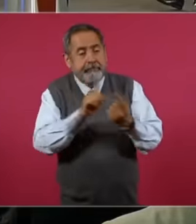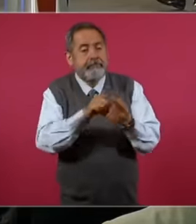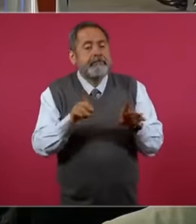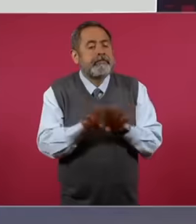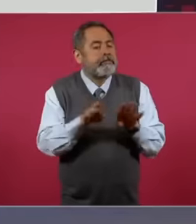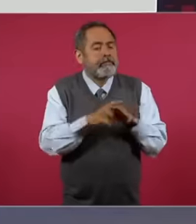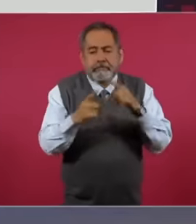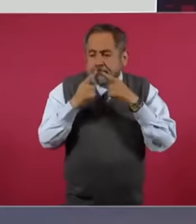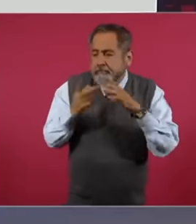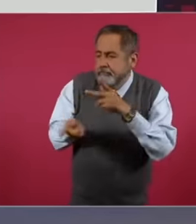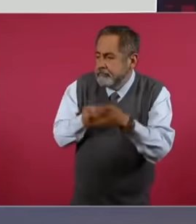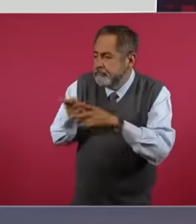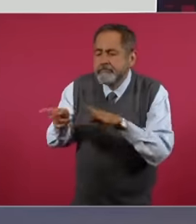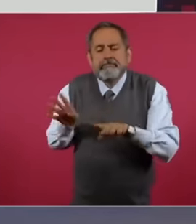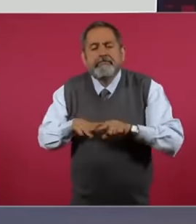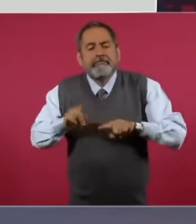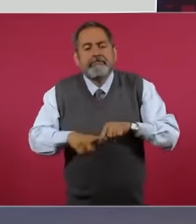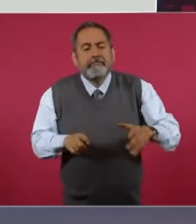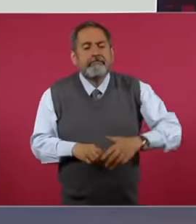quién consultaste?